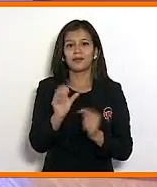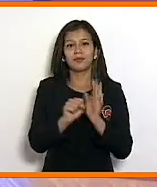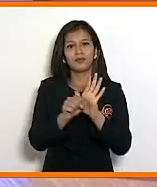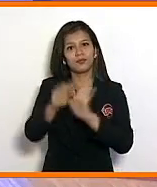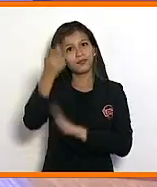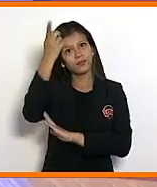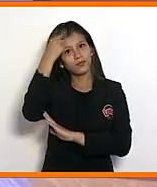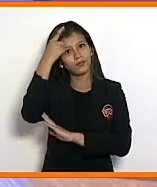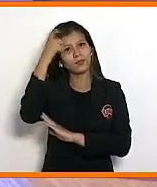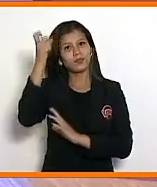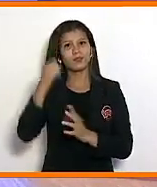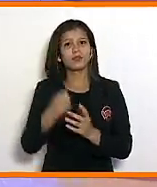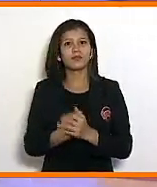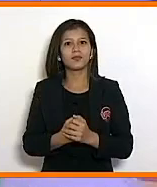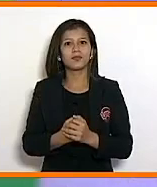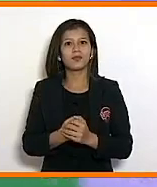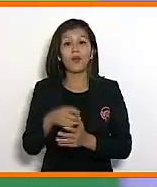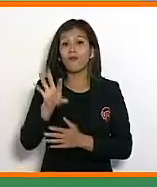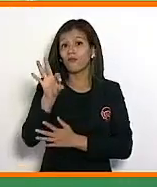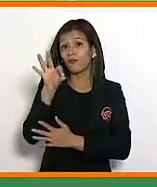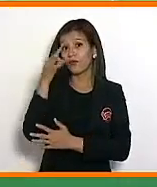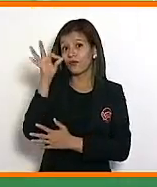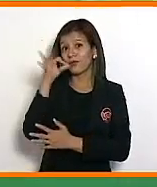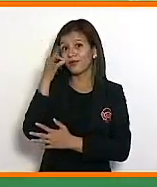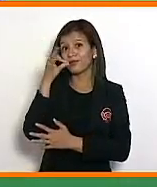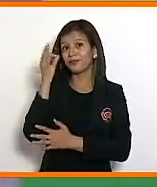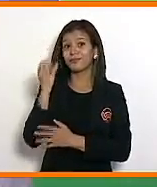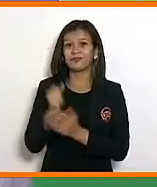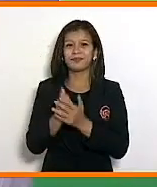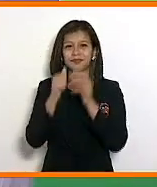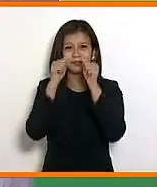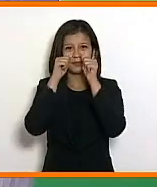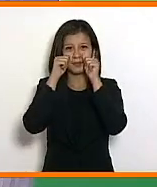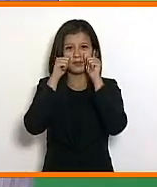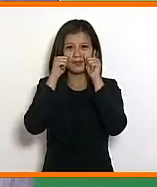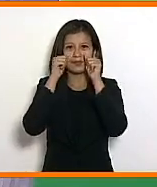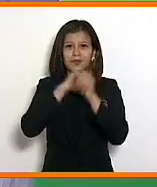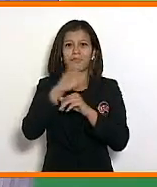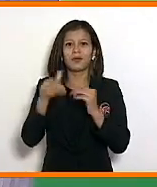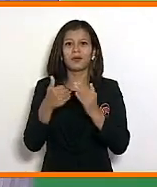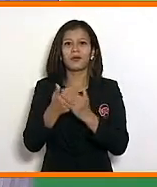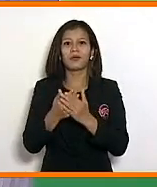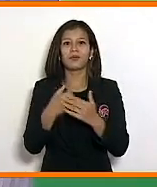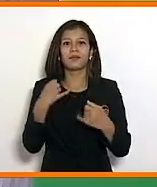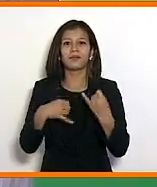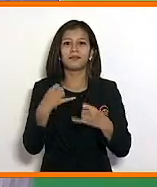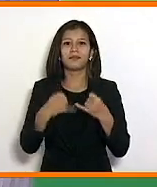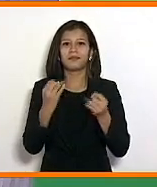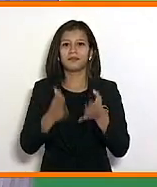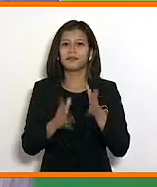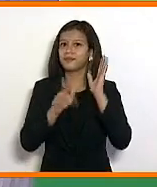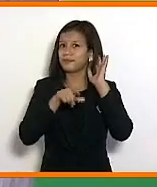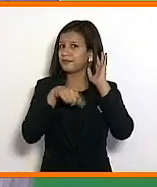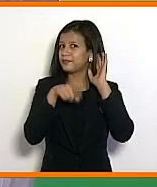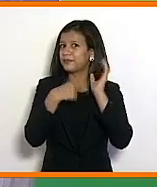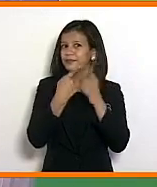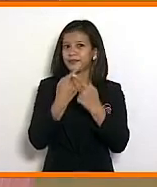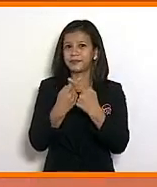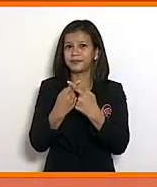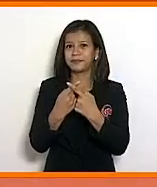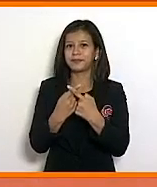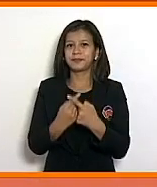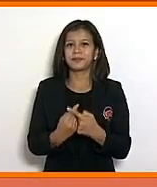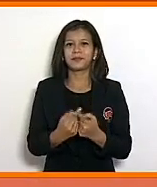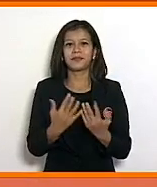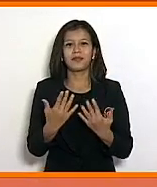79 con su símbolo de sueños flores. Atentos a todos nuestros jugadores de Multi X, mucha suerte, conoceremos la esfera ganadora y esta